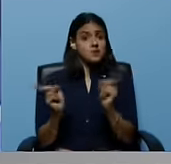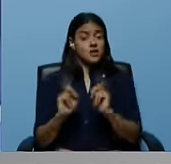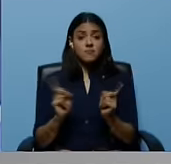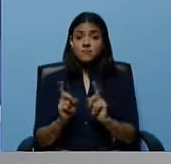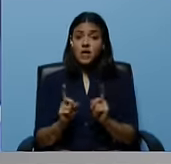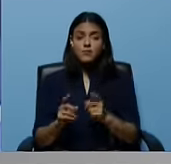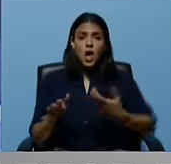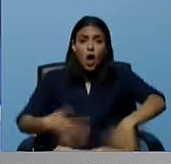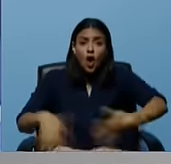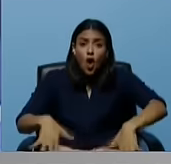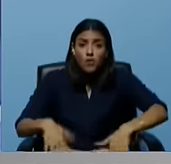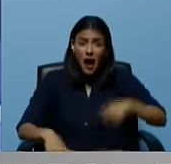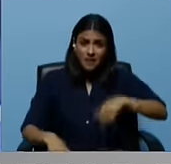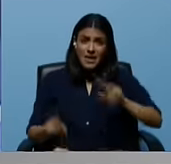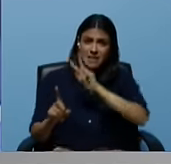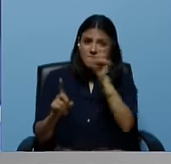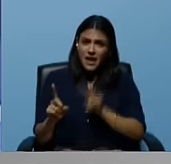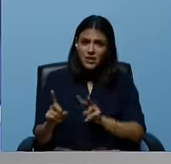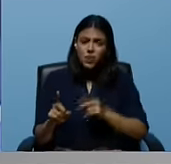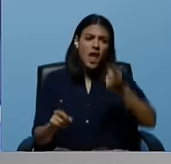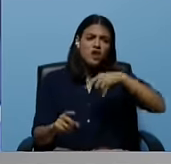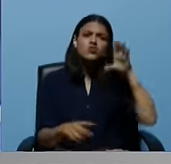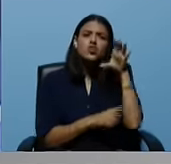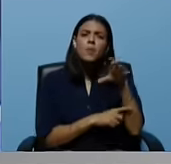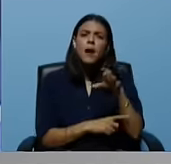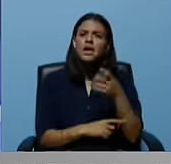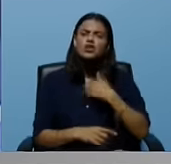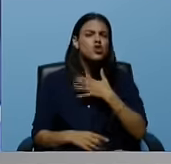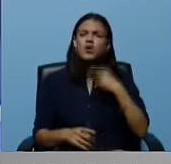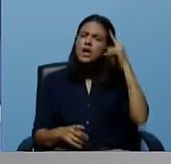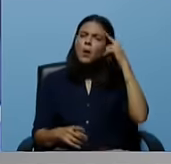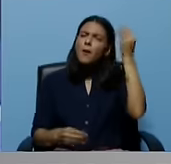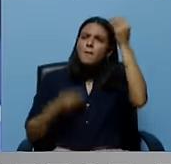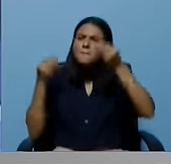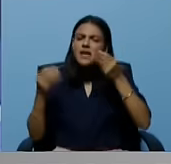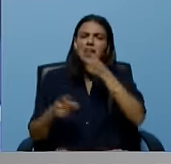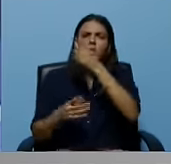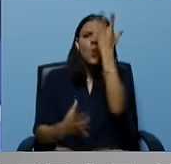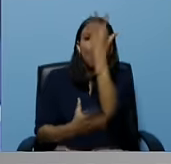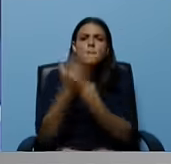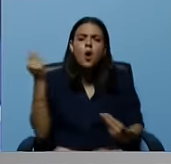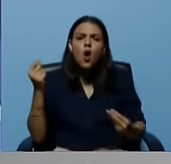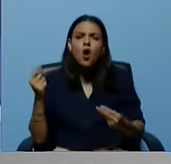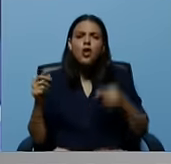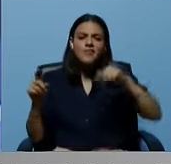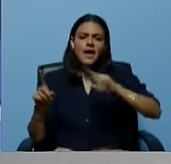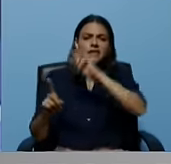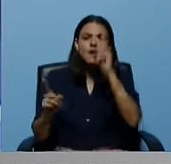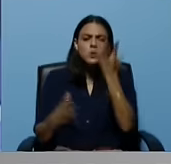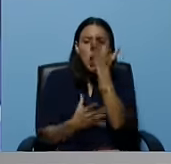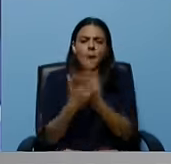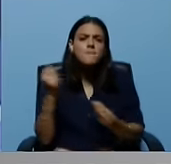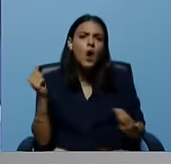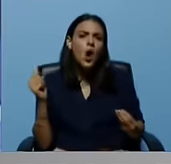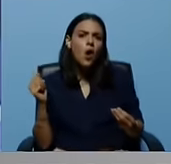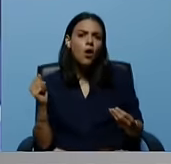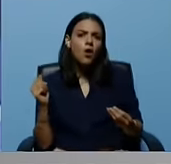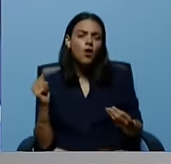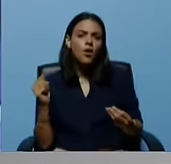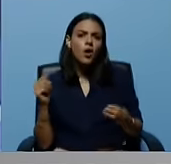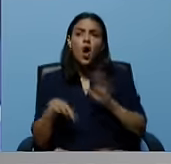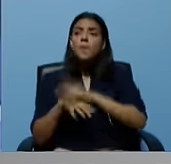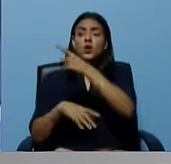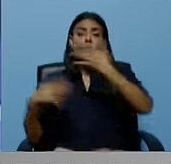La cobardía en Venezuela no se perdona. Yo no quiero pensar que usted huyó del país, abandonó el país, porque